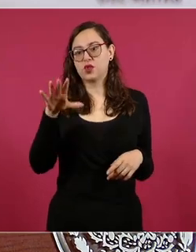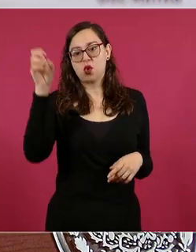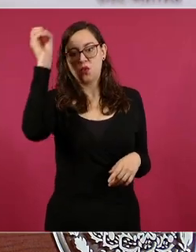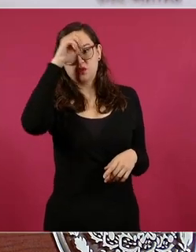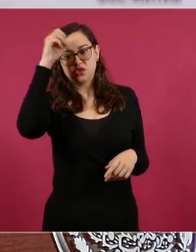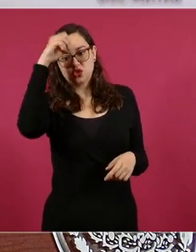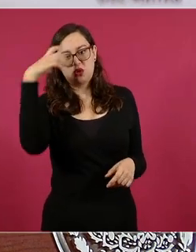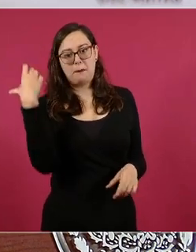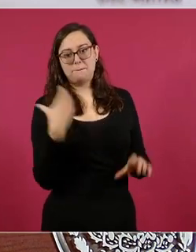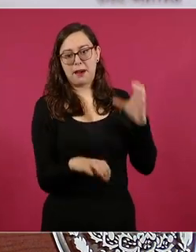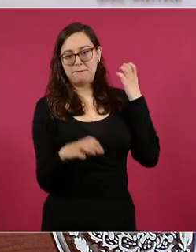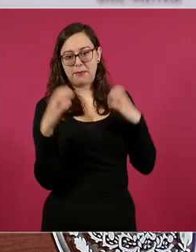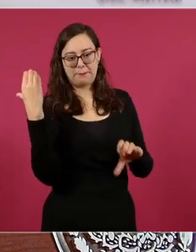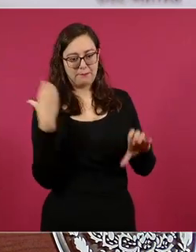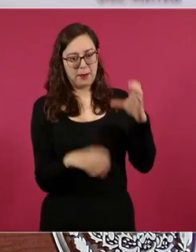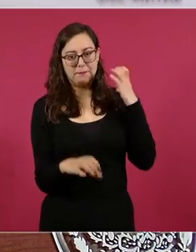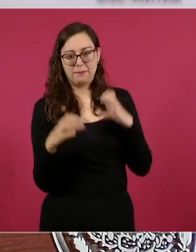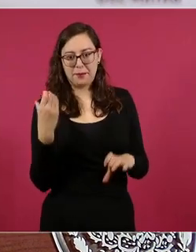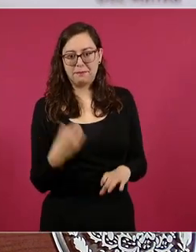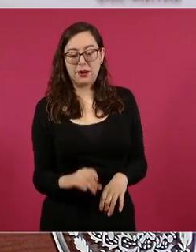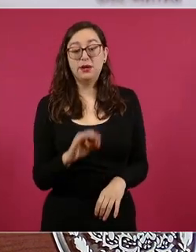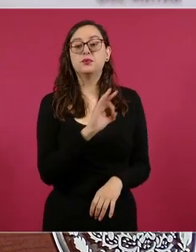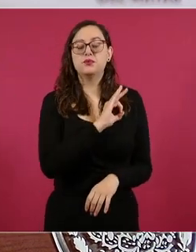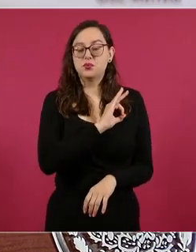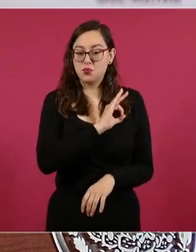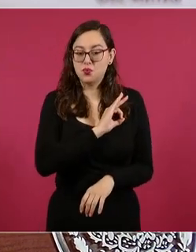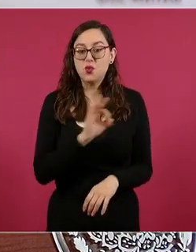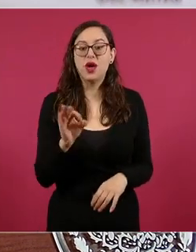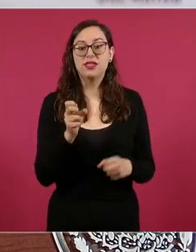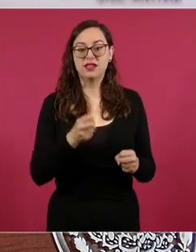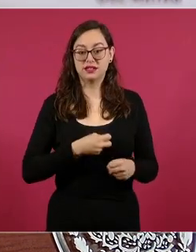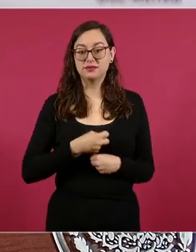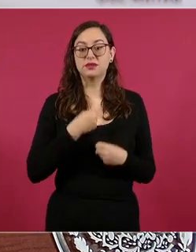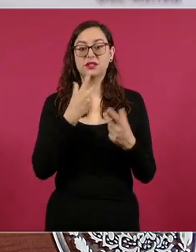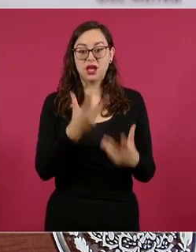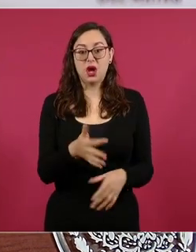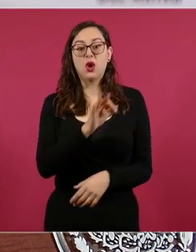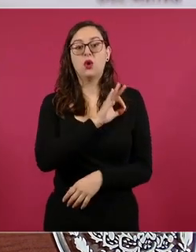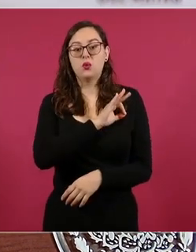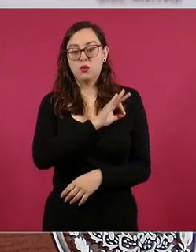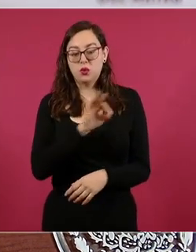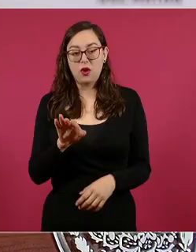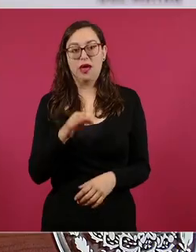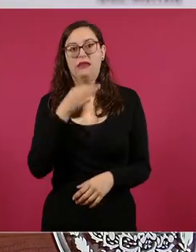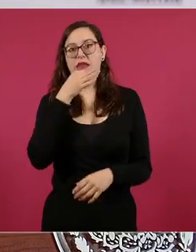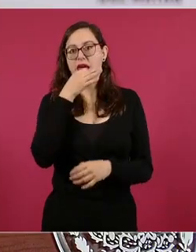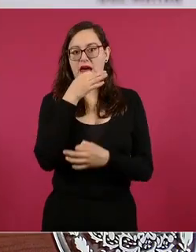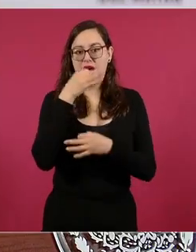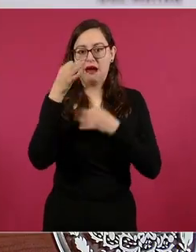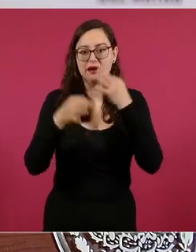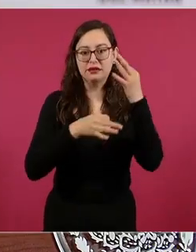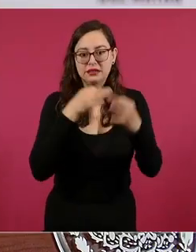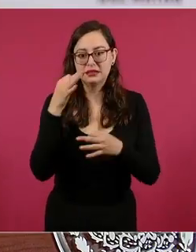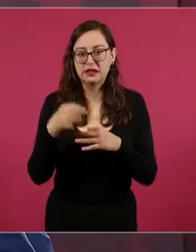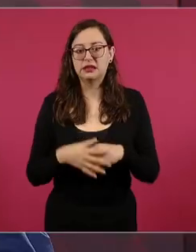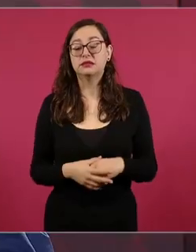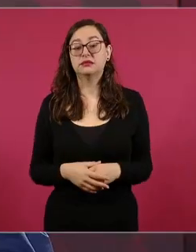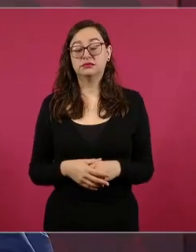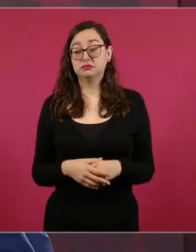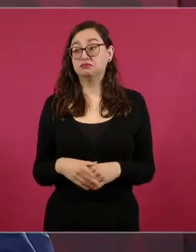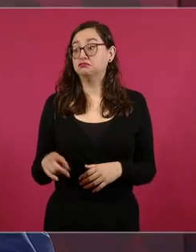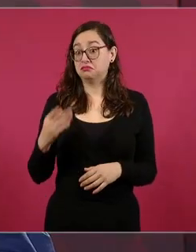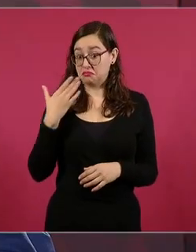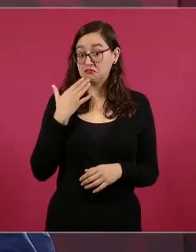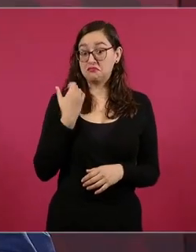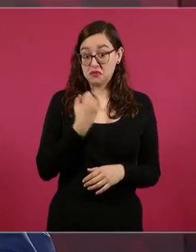muchos ciudadanos se expresen, se manifiesten con libertad, y lo están haciendo. Además, lo hacen muy bien,